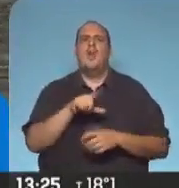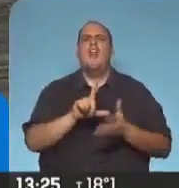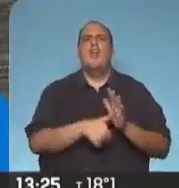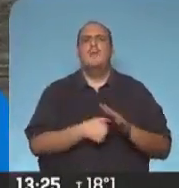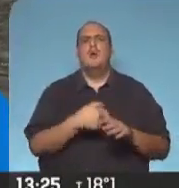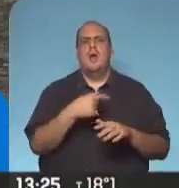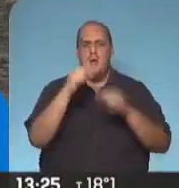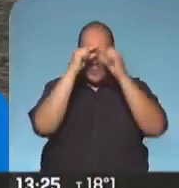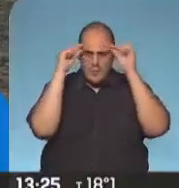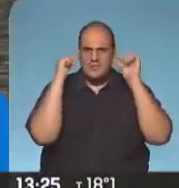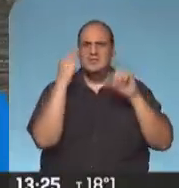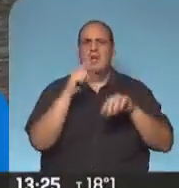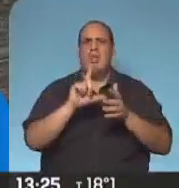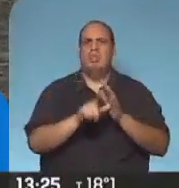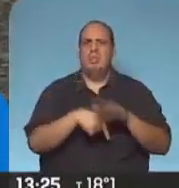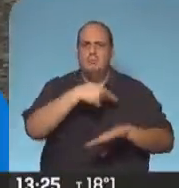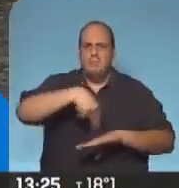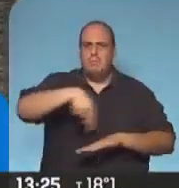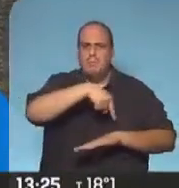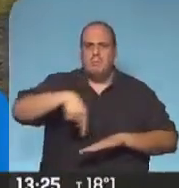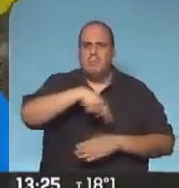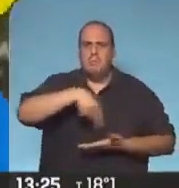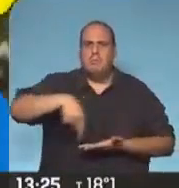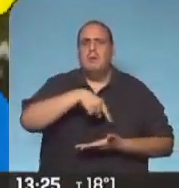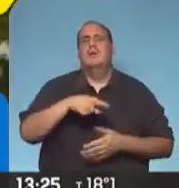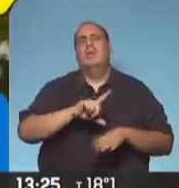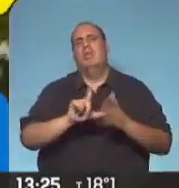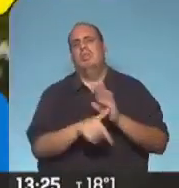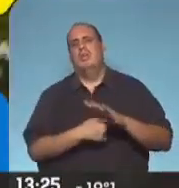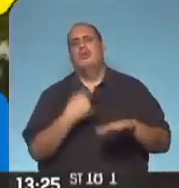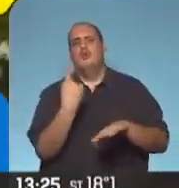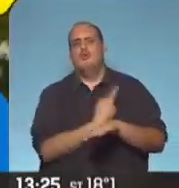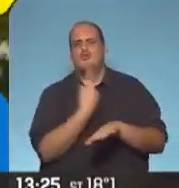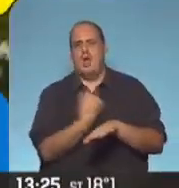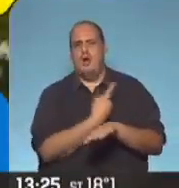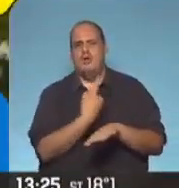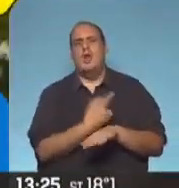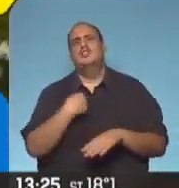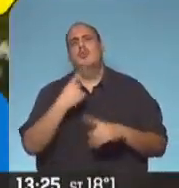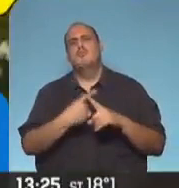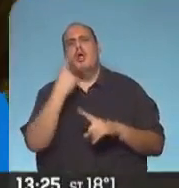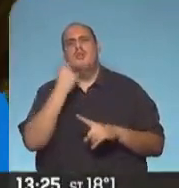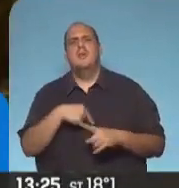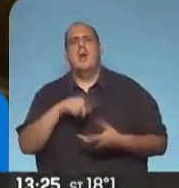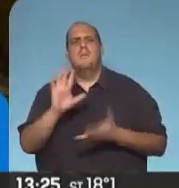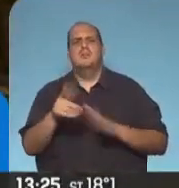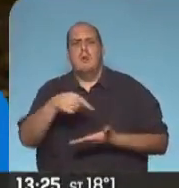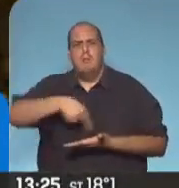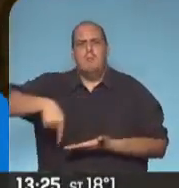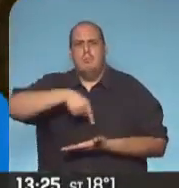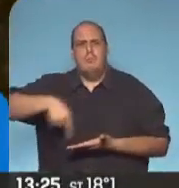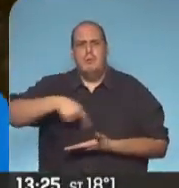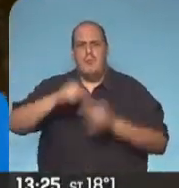por vincha. Y por alrededor de 10 vinchas por día llego a hacer. Mi mamá,